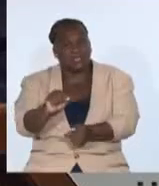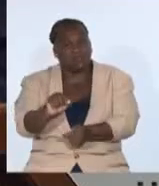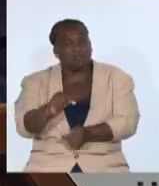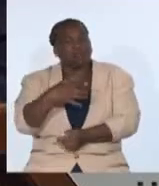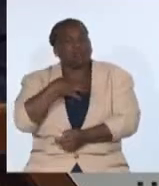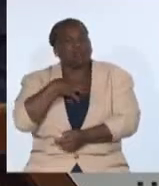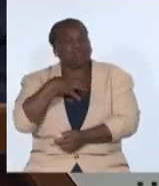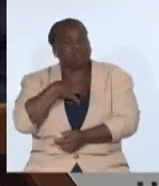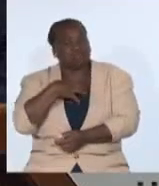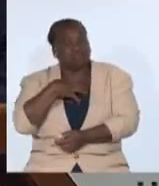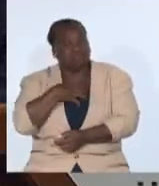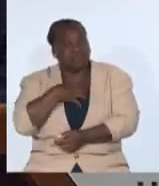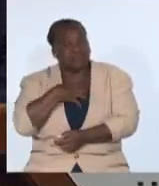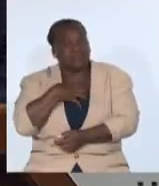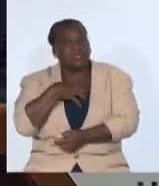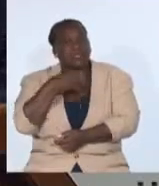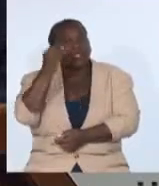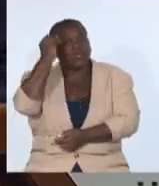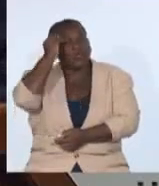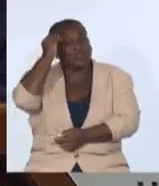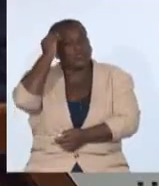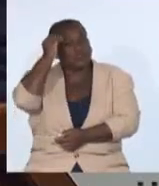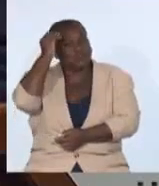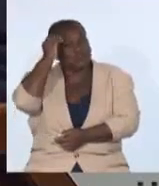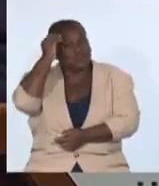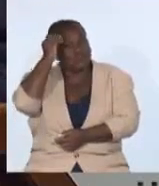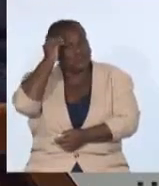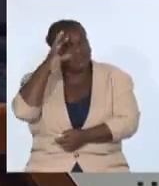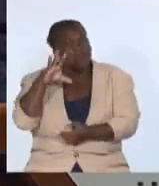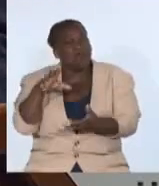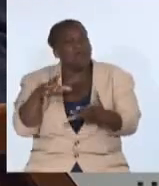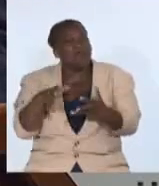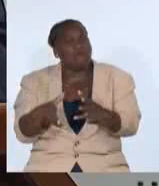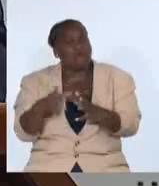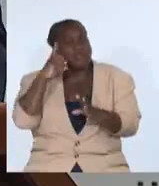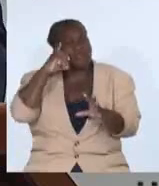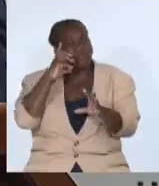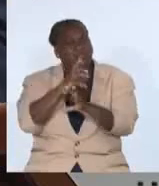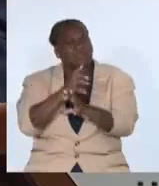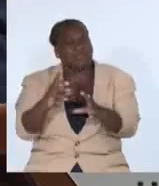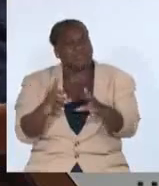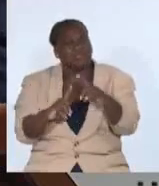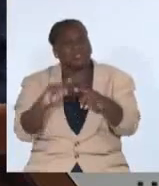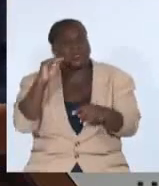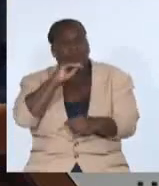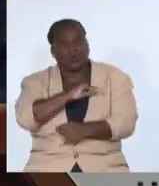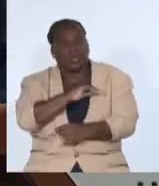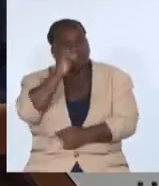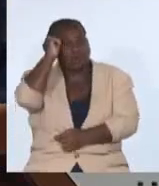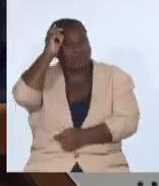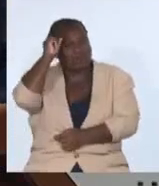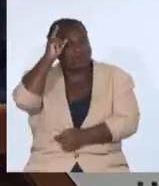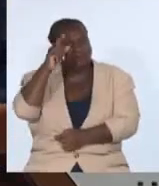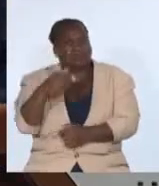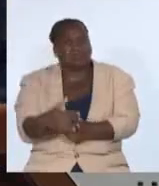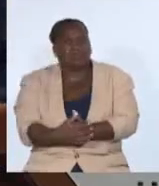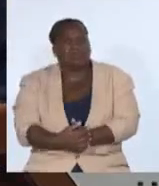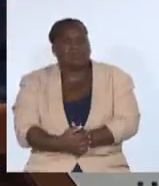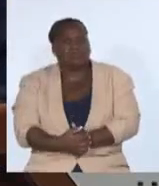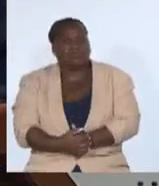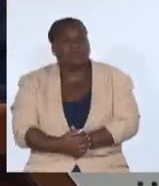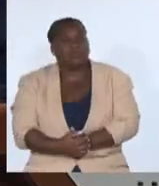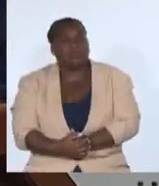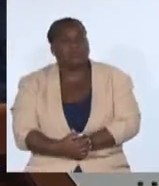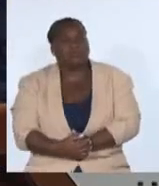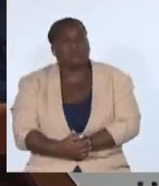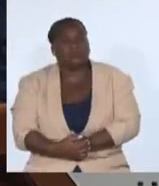el papel del conocimiento como generador de ciencia tecnología e Innovación es